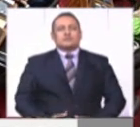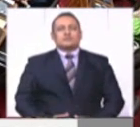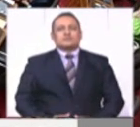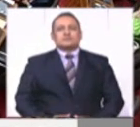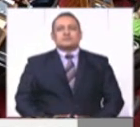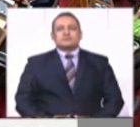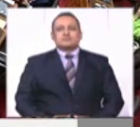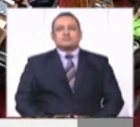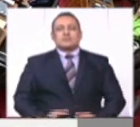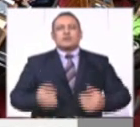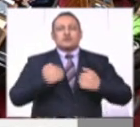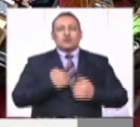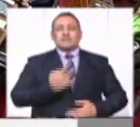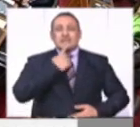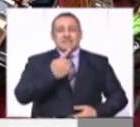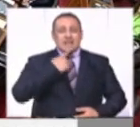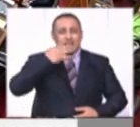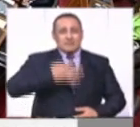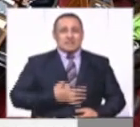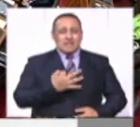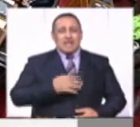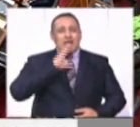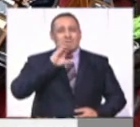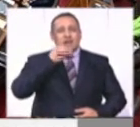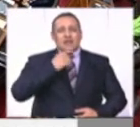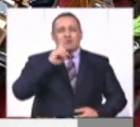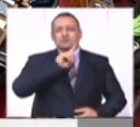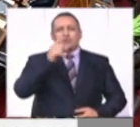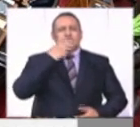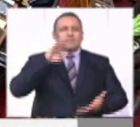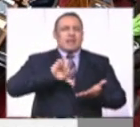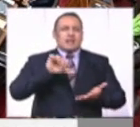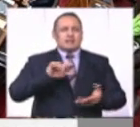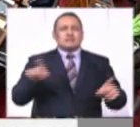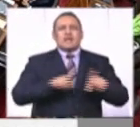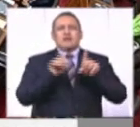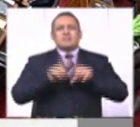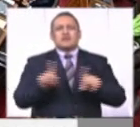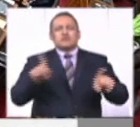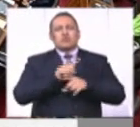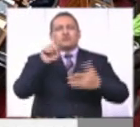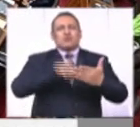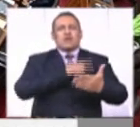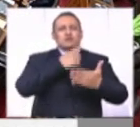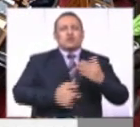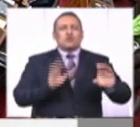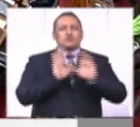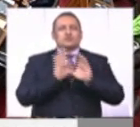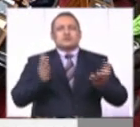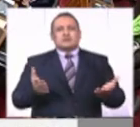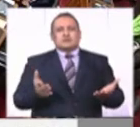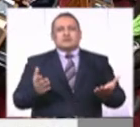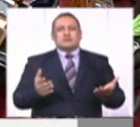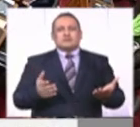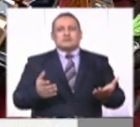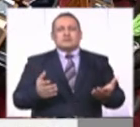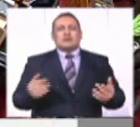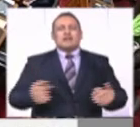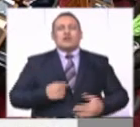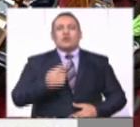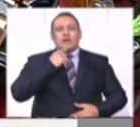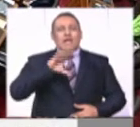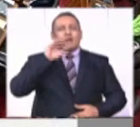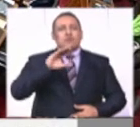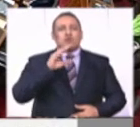nacional decir las verdades presidente no es un delito tampoco es una infracción constitucional lo que